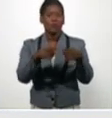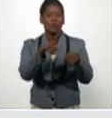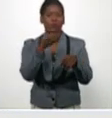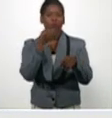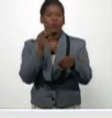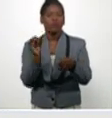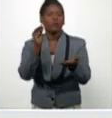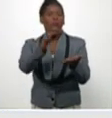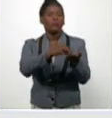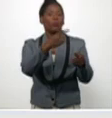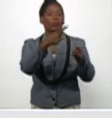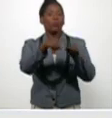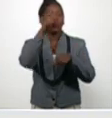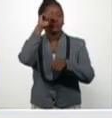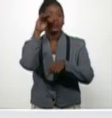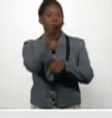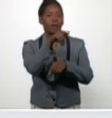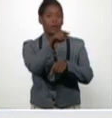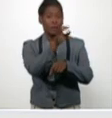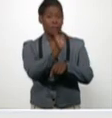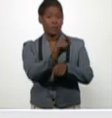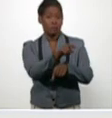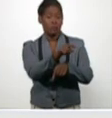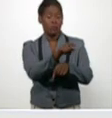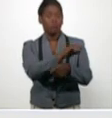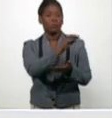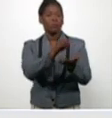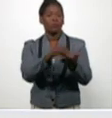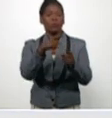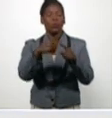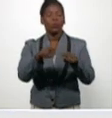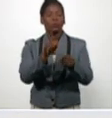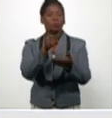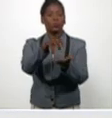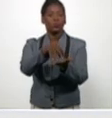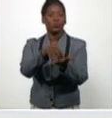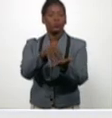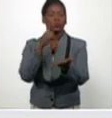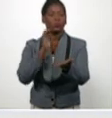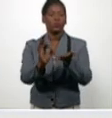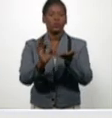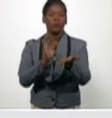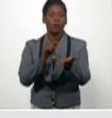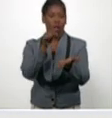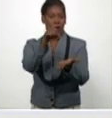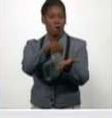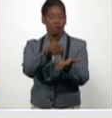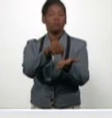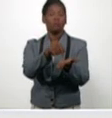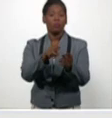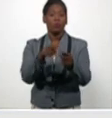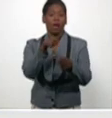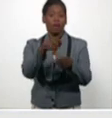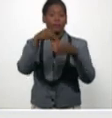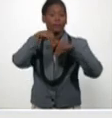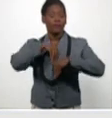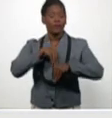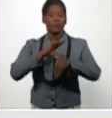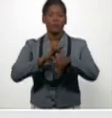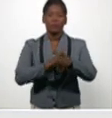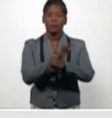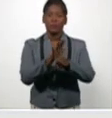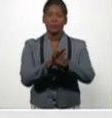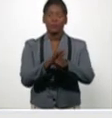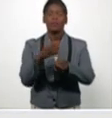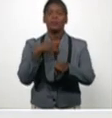ese tránsito, sino que hacerlo rápidamente. Están los protocolos de los tratamientos, las versiones de los protocolos, ya